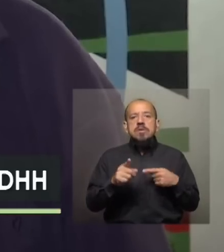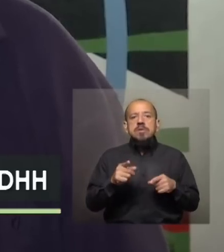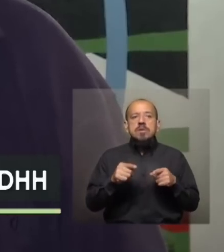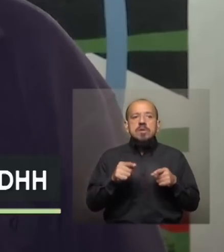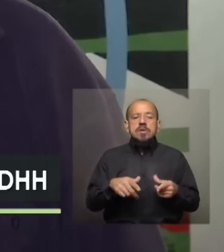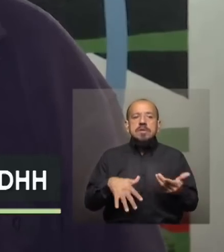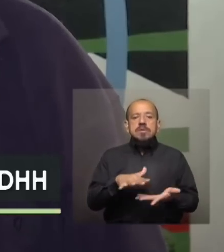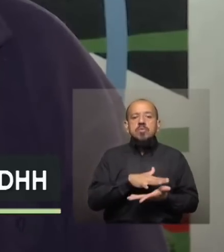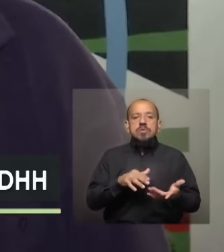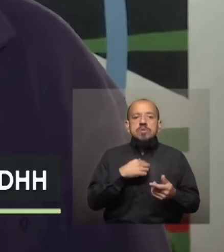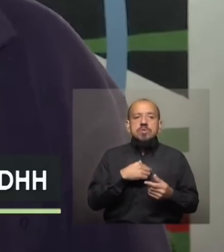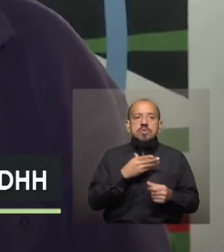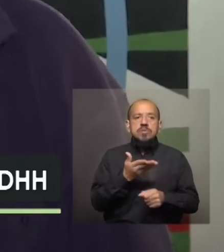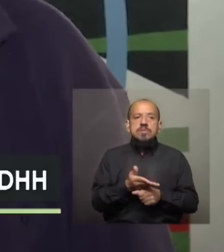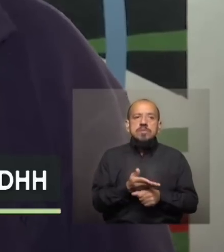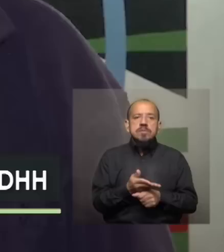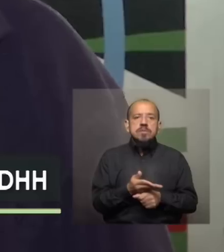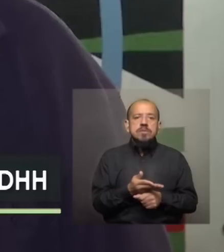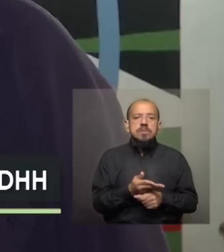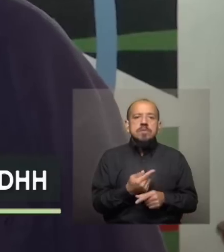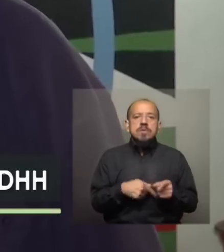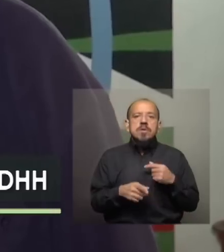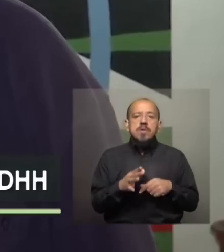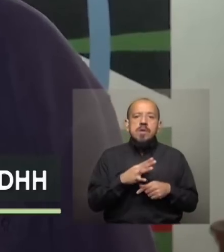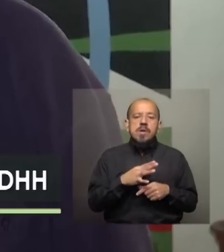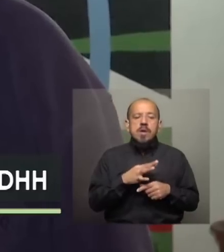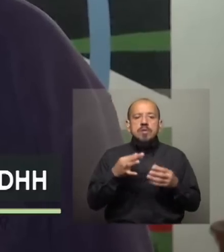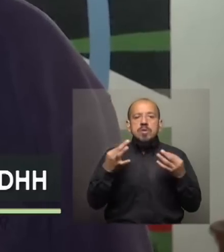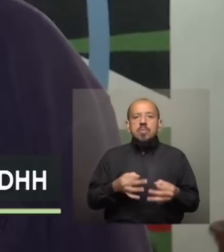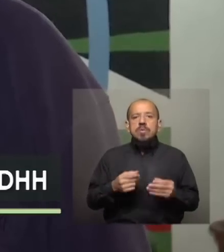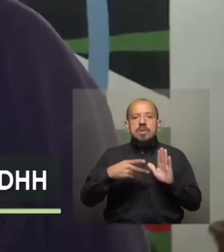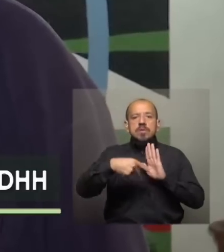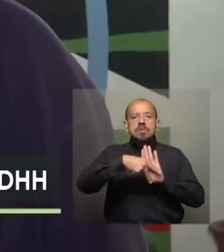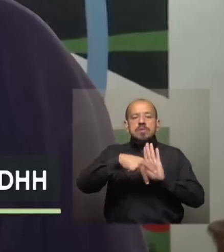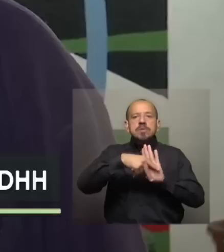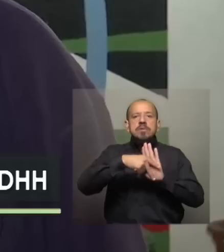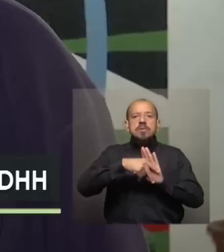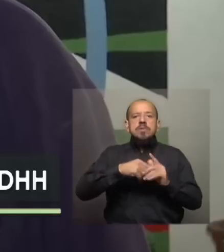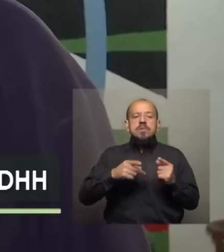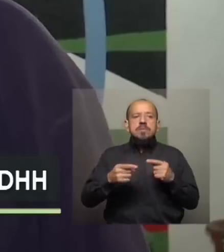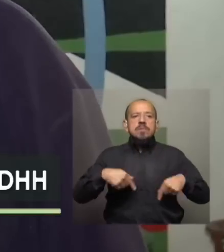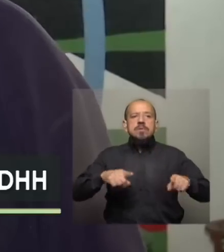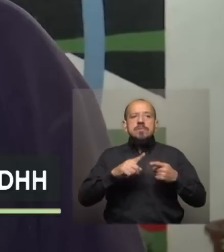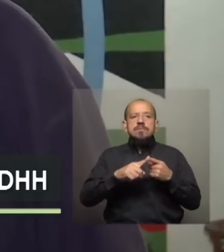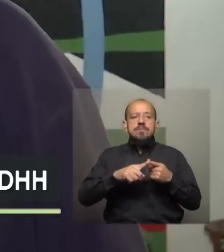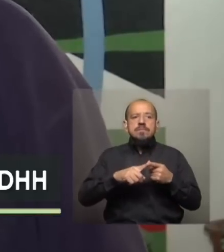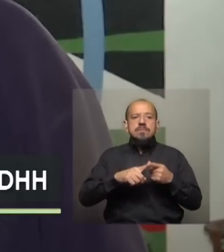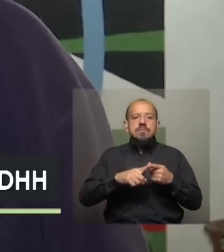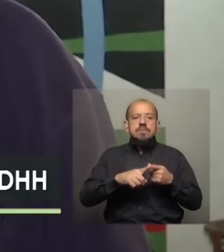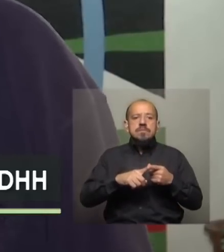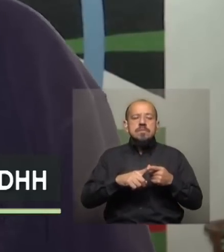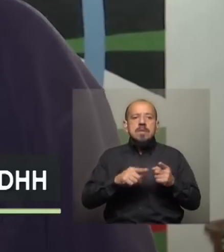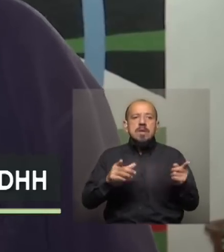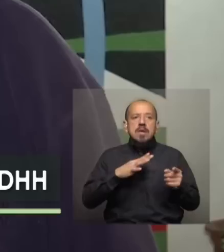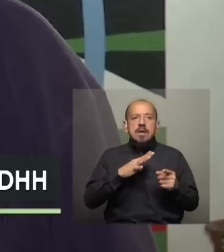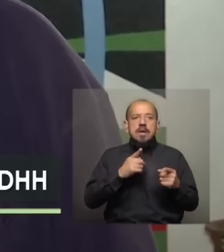sentido lo que estamos reclamando con esta medida es que se cumplan con las normas internacionales donde ya se han expresado en forma